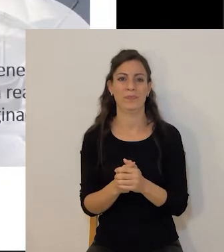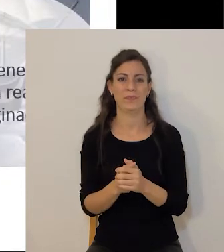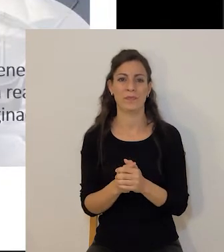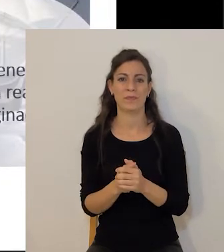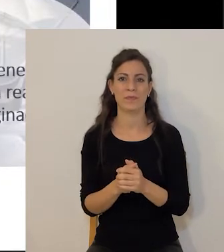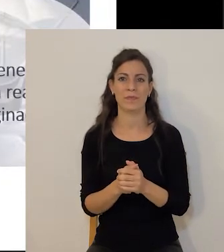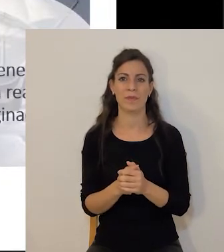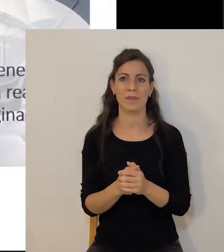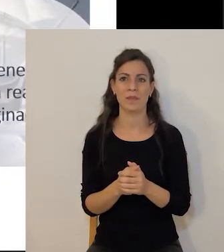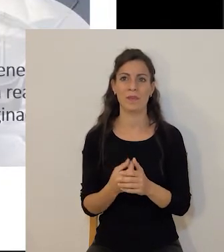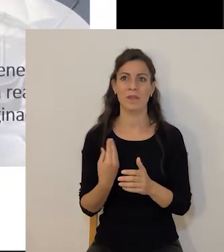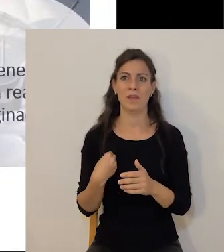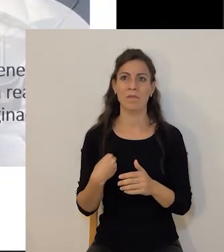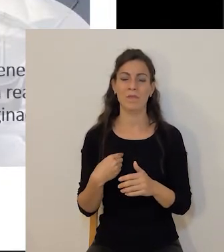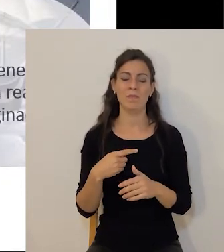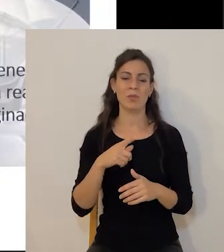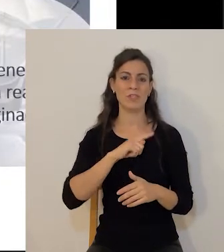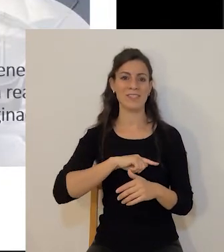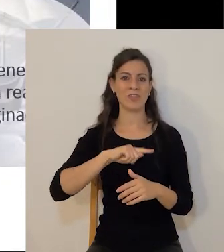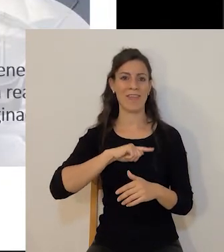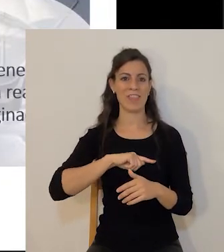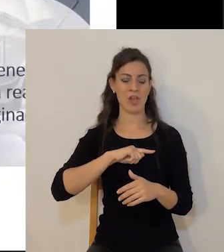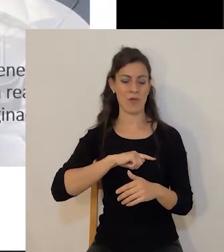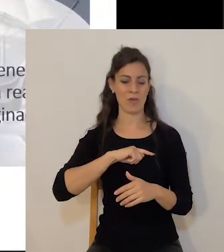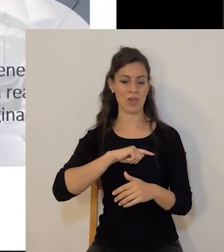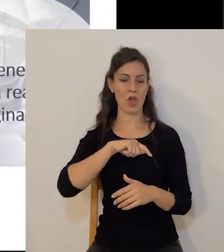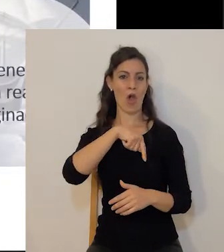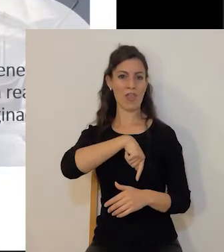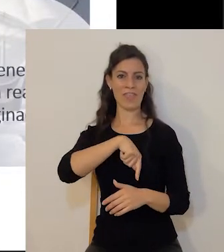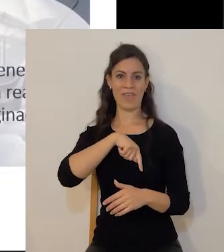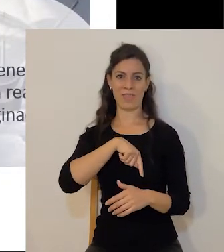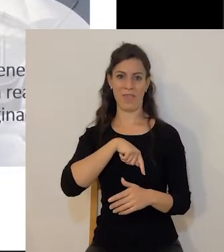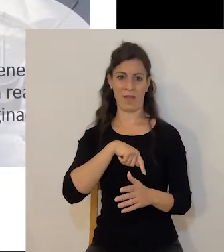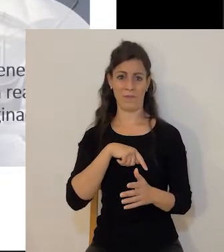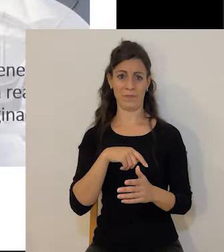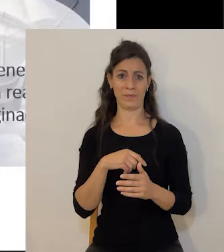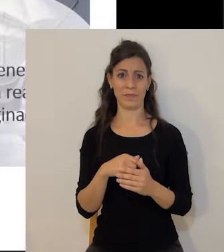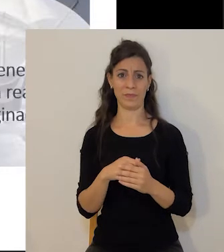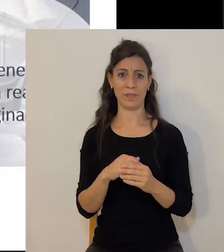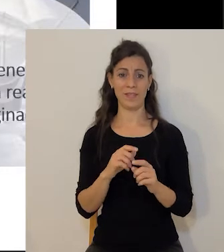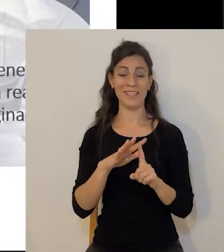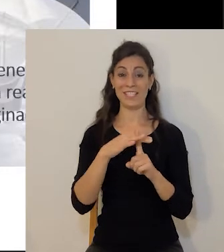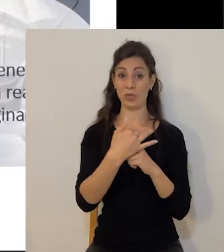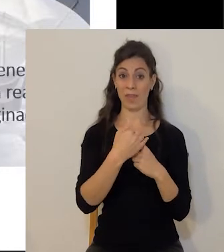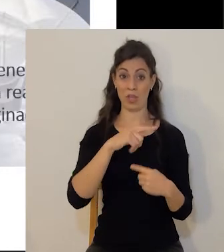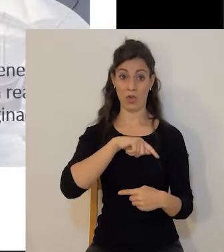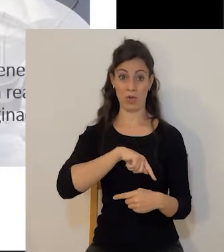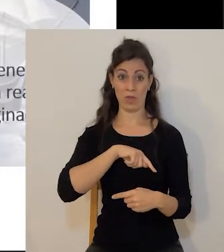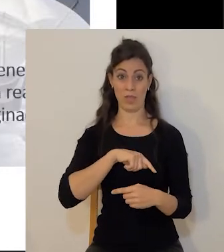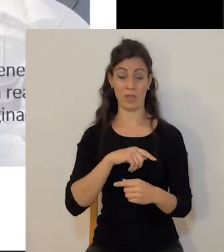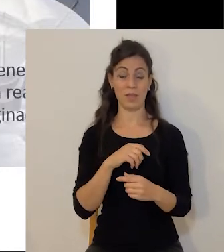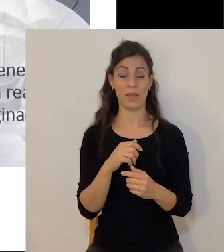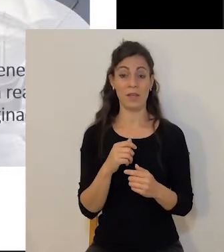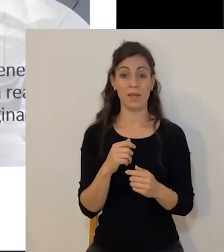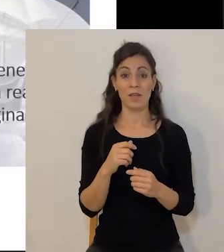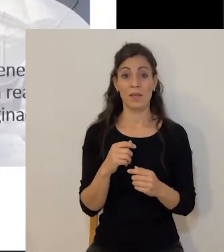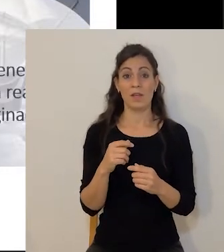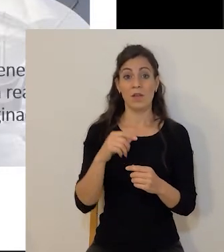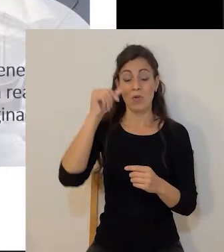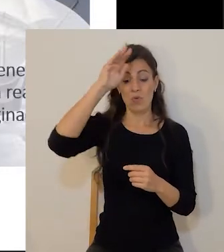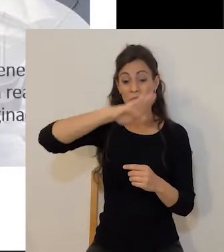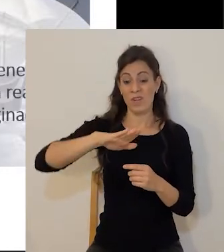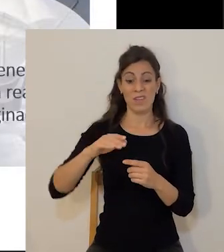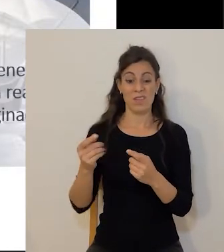son estados de conciencia. A veces no podemos cambiar la realidad de un niño o una niña con una